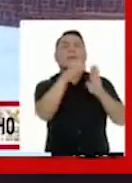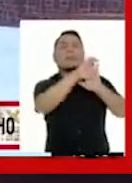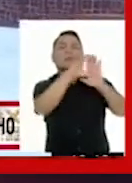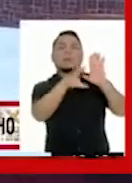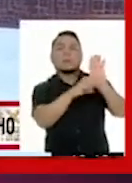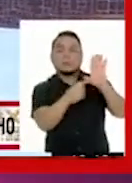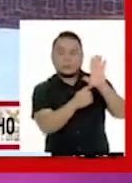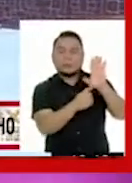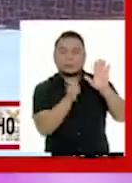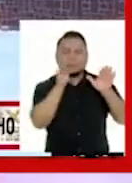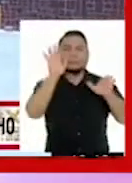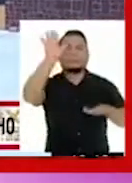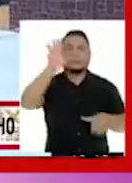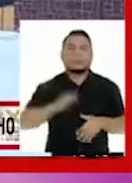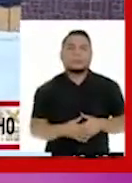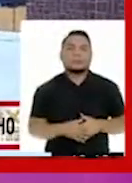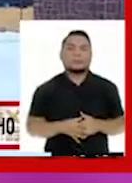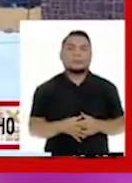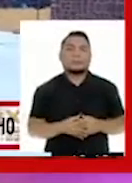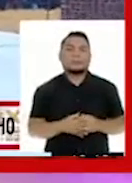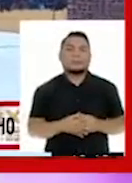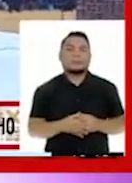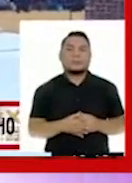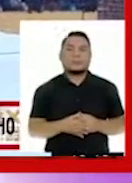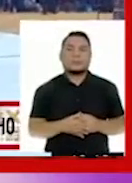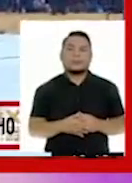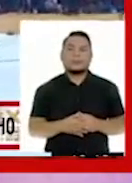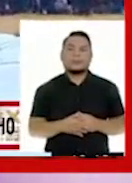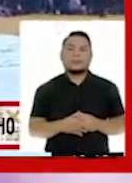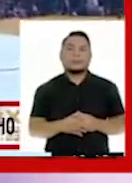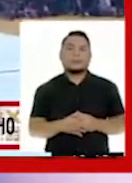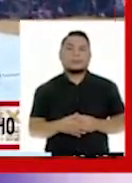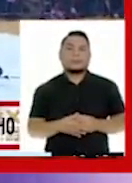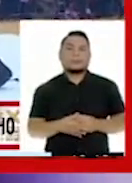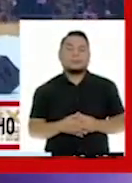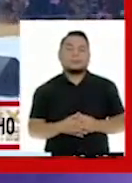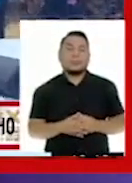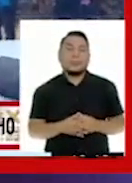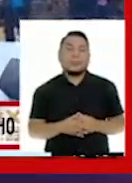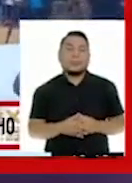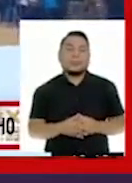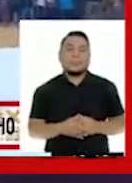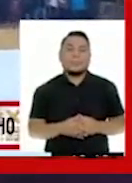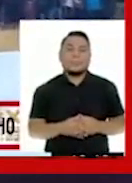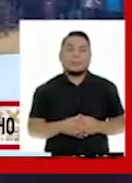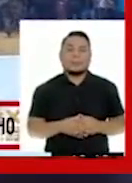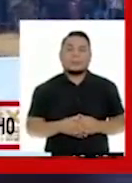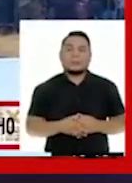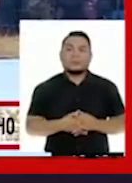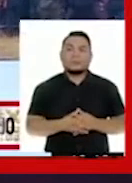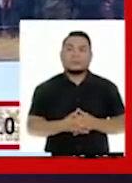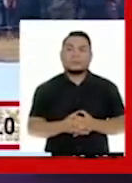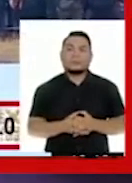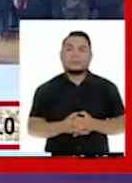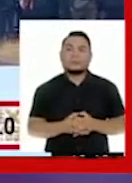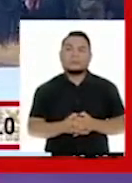de escándalo para la derecha. Porque la derecha pretendía, acostumbrada después de 40 años, que sus presiones iban a determinar